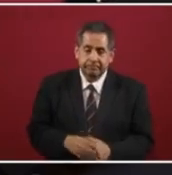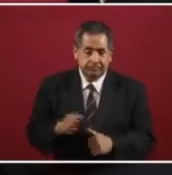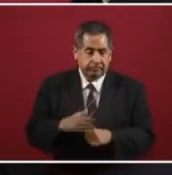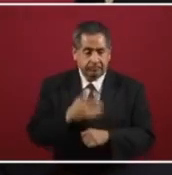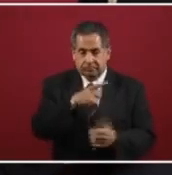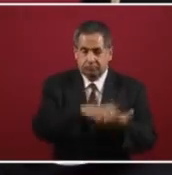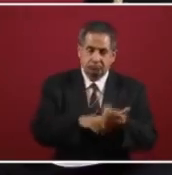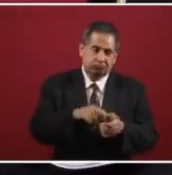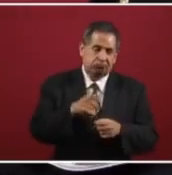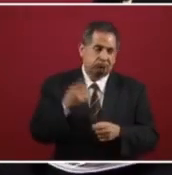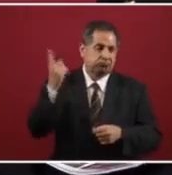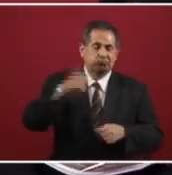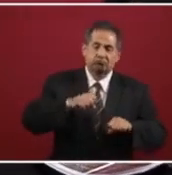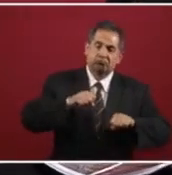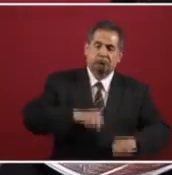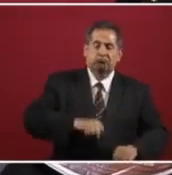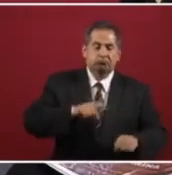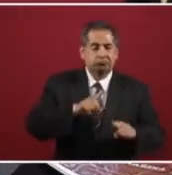Impusieron